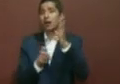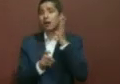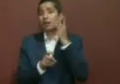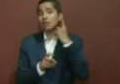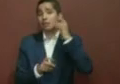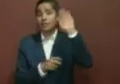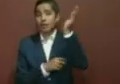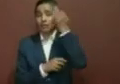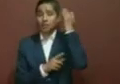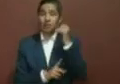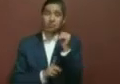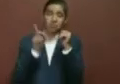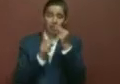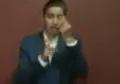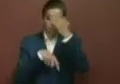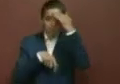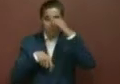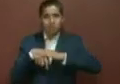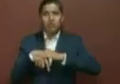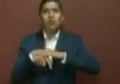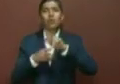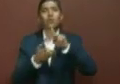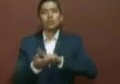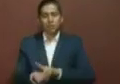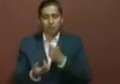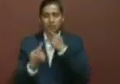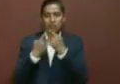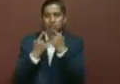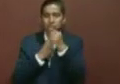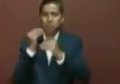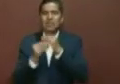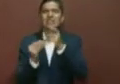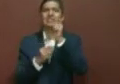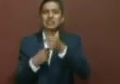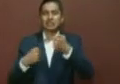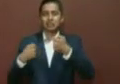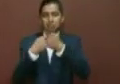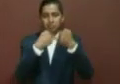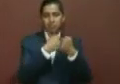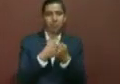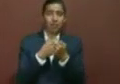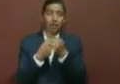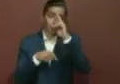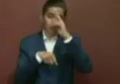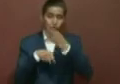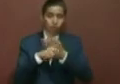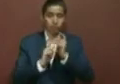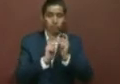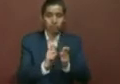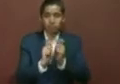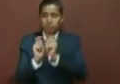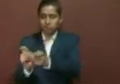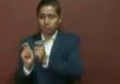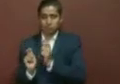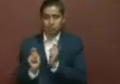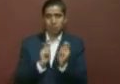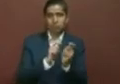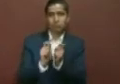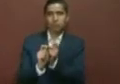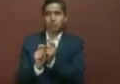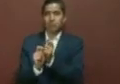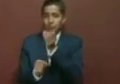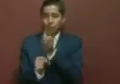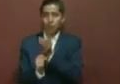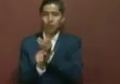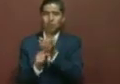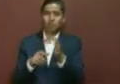Federal debe de retomar es la delimitación de responsabilidades. Porque aunque hoy más o menos